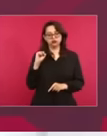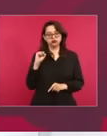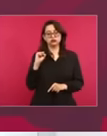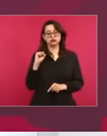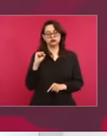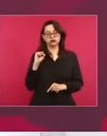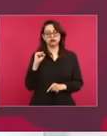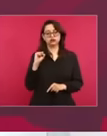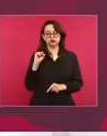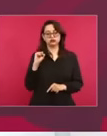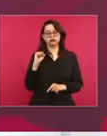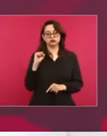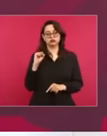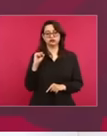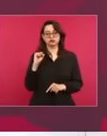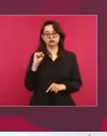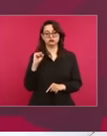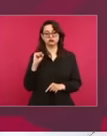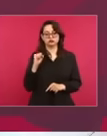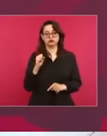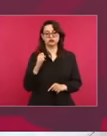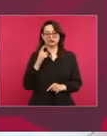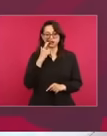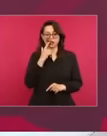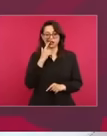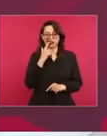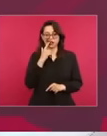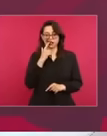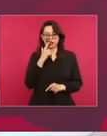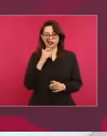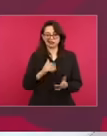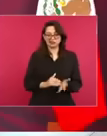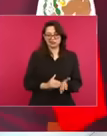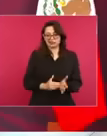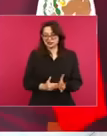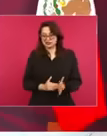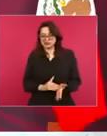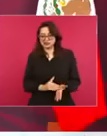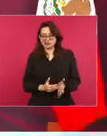aquí el video de hoy. Te invito a suscribirte, darle like al video y compartir.